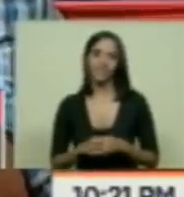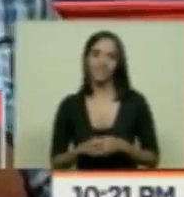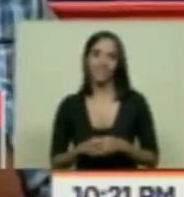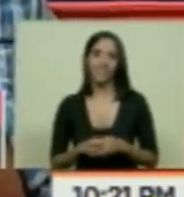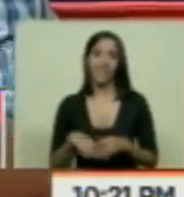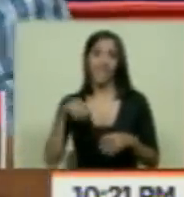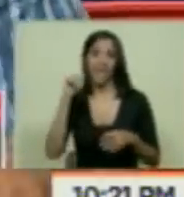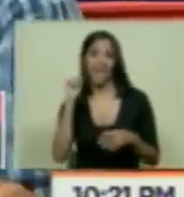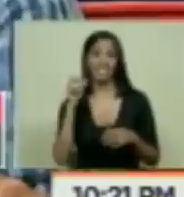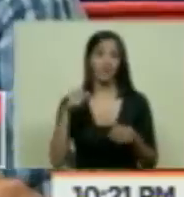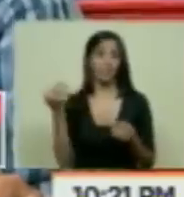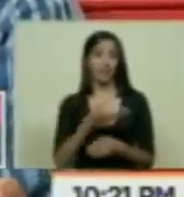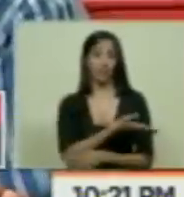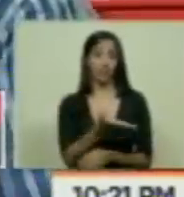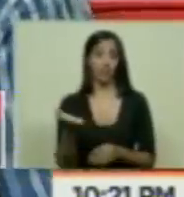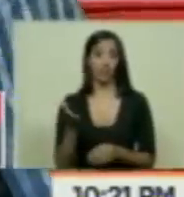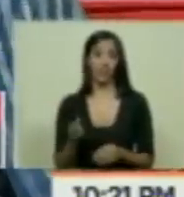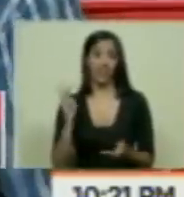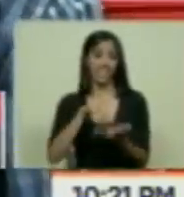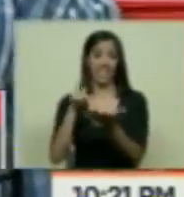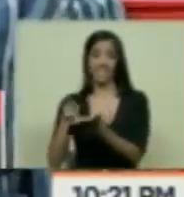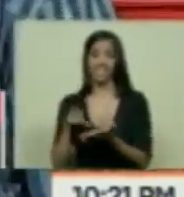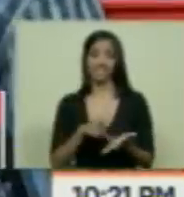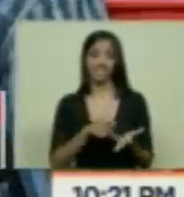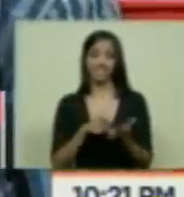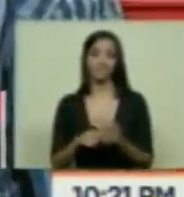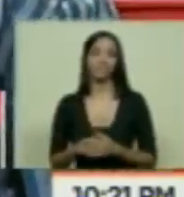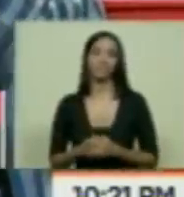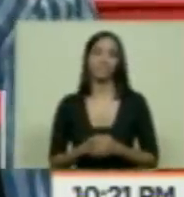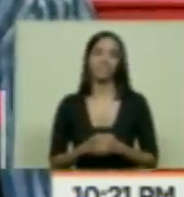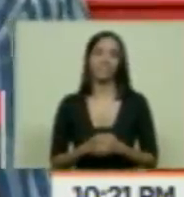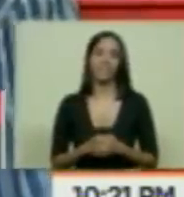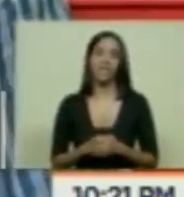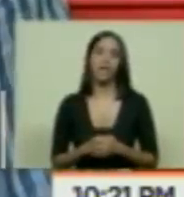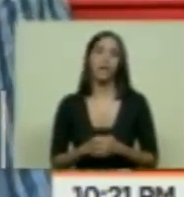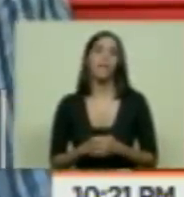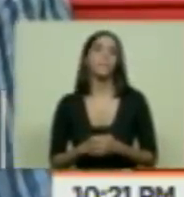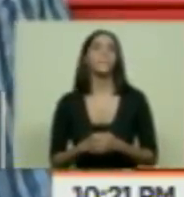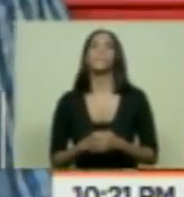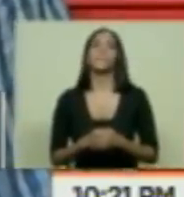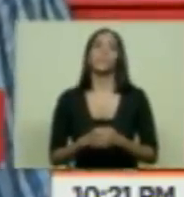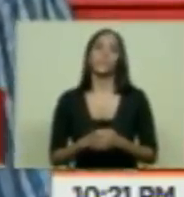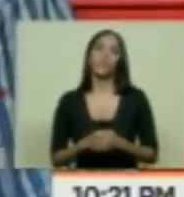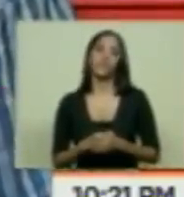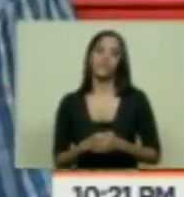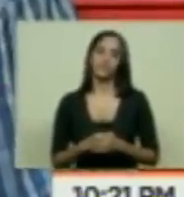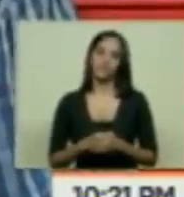H para todos y para todas, para los que están aquí, para los que están allá, para los que están más allá. Me llega esto por aquí.